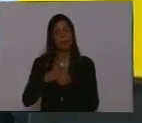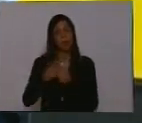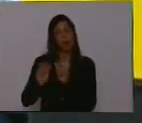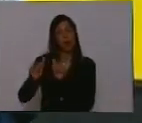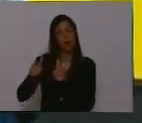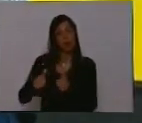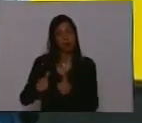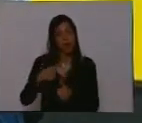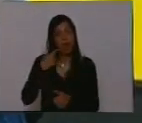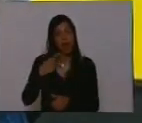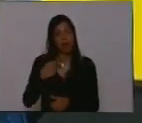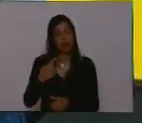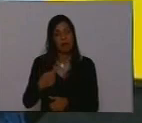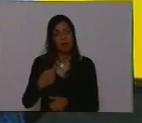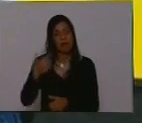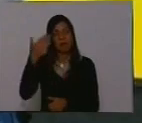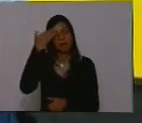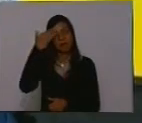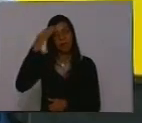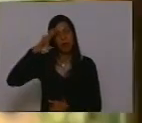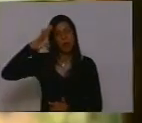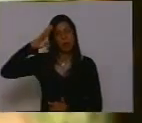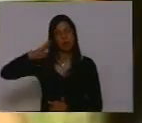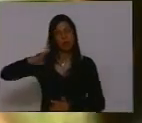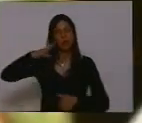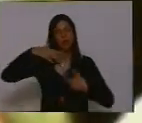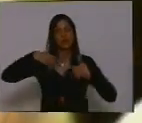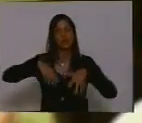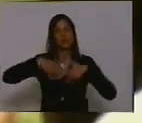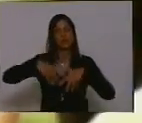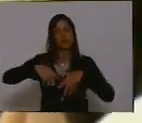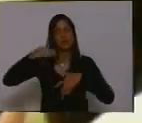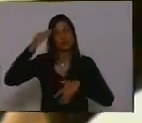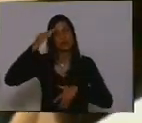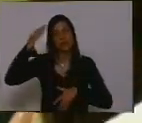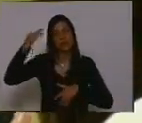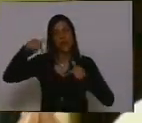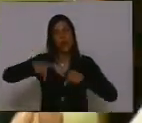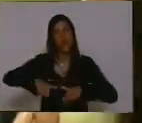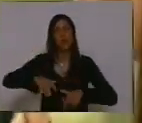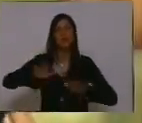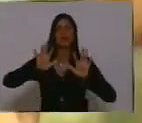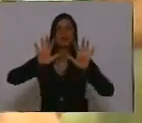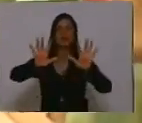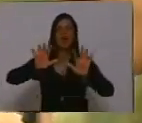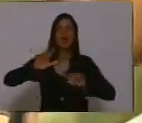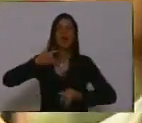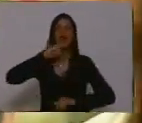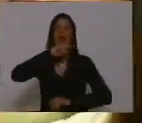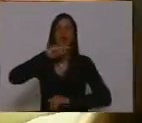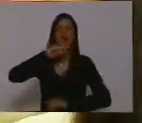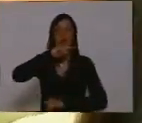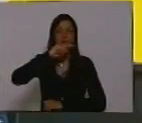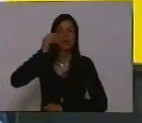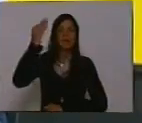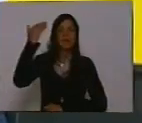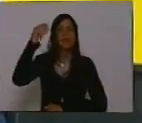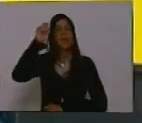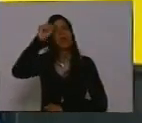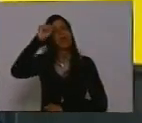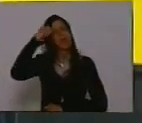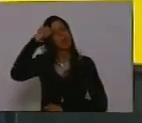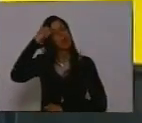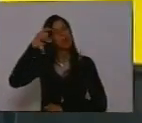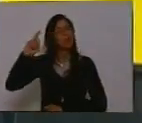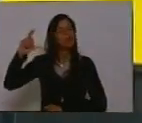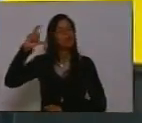abrazo a nuestros soldados venezolanos, porque hoy, 10 de octubre, conmemoramos ese gran